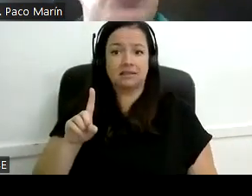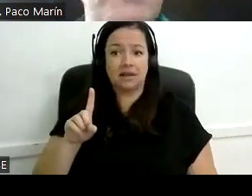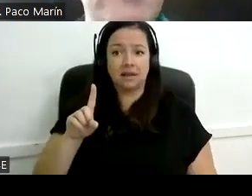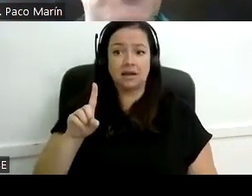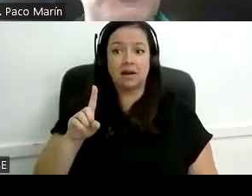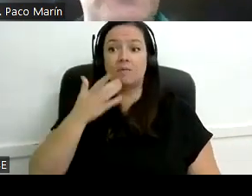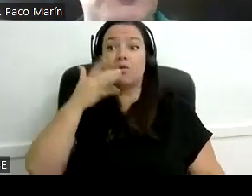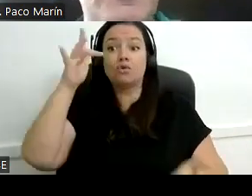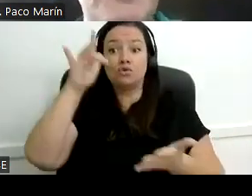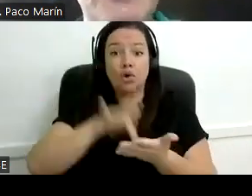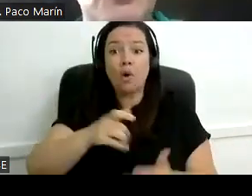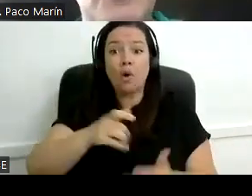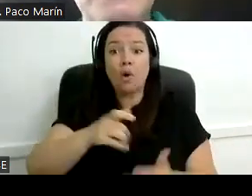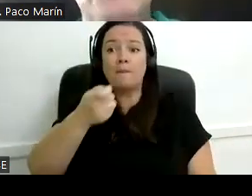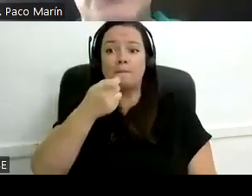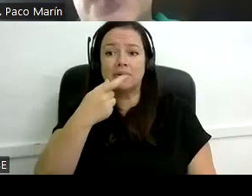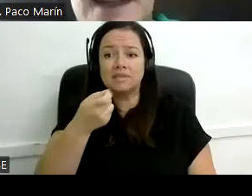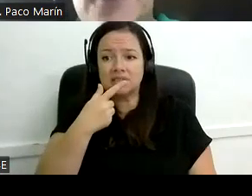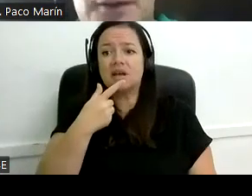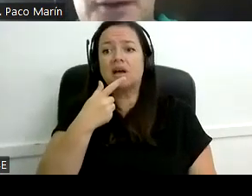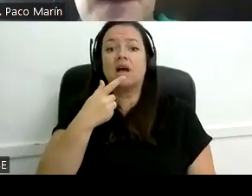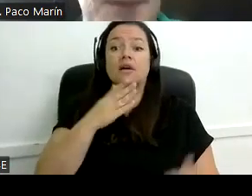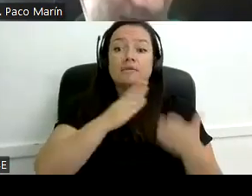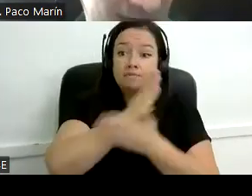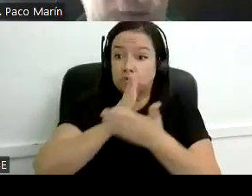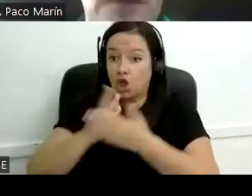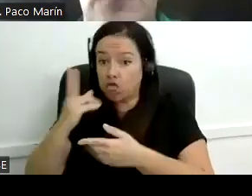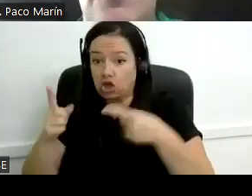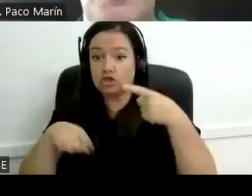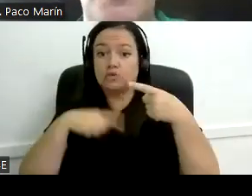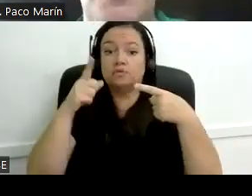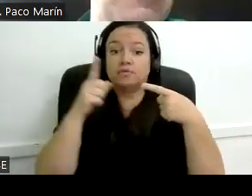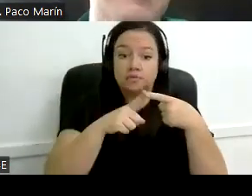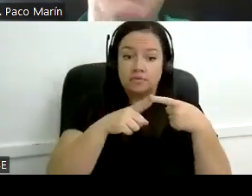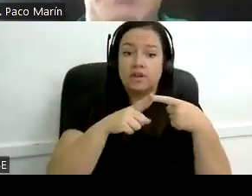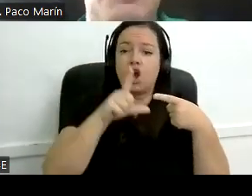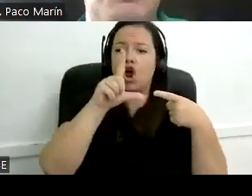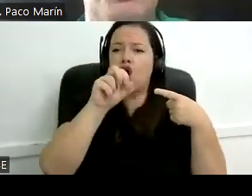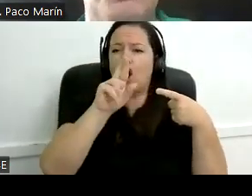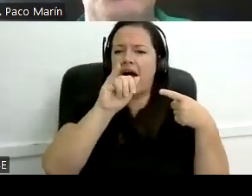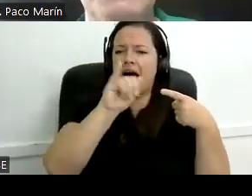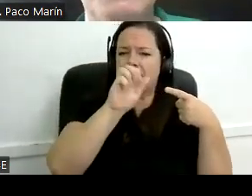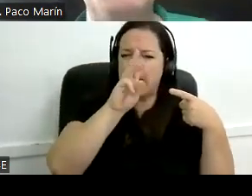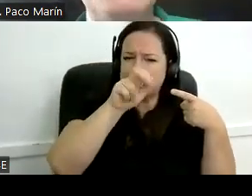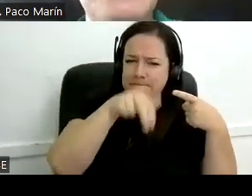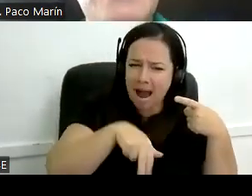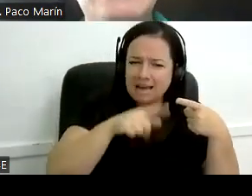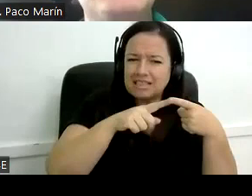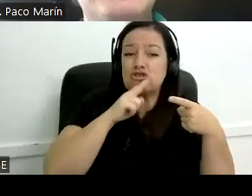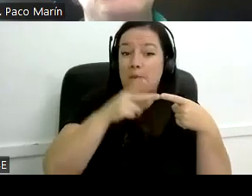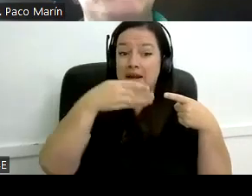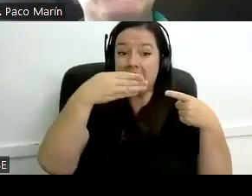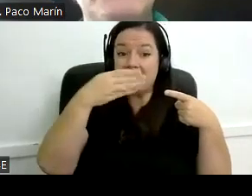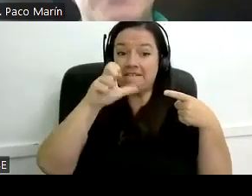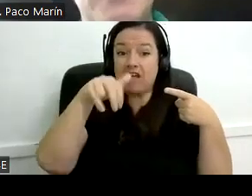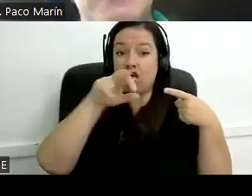Cuando los utilizamos fundamentalmente dos familias. Una serían las benzodiazepinas, que son lorazepam, diazepam, los que hemos comentado. Y si